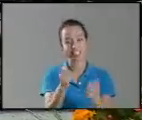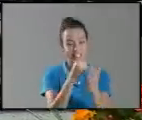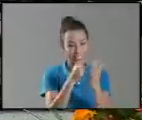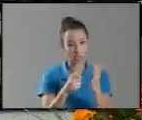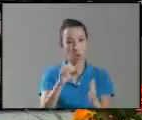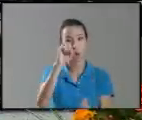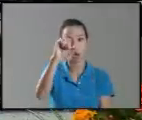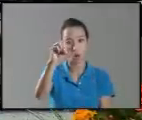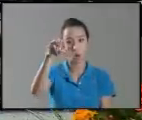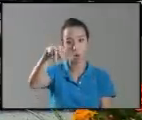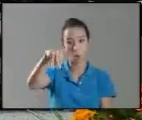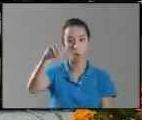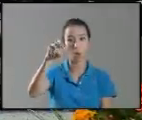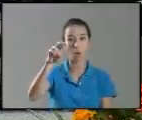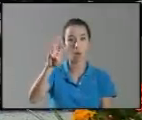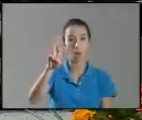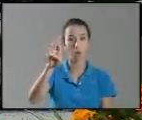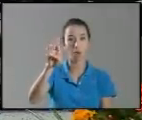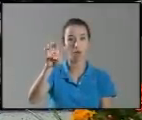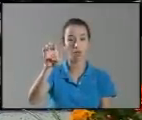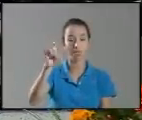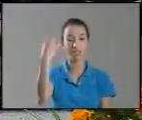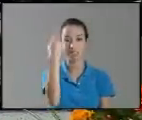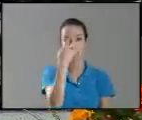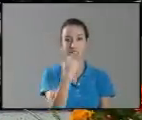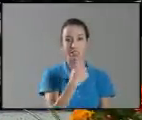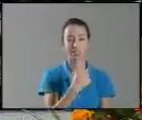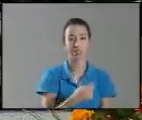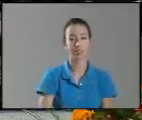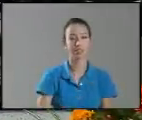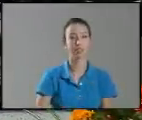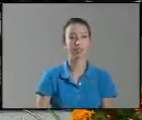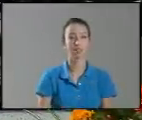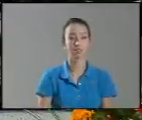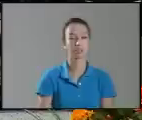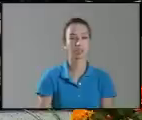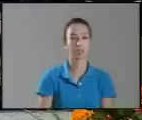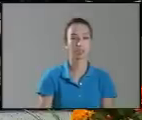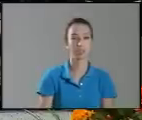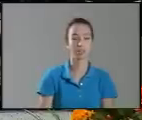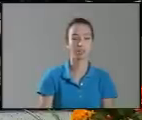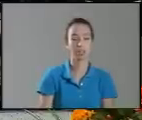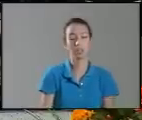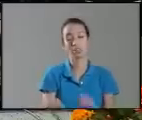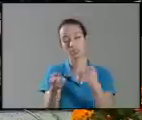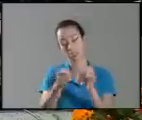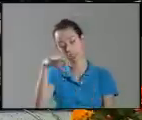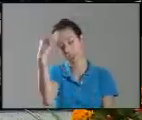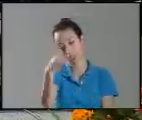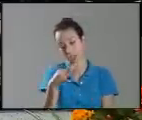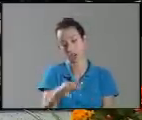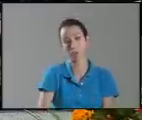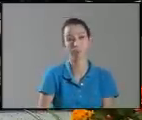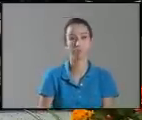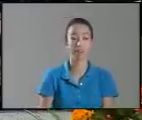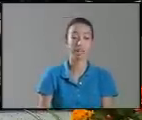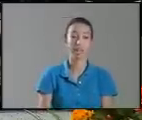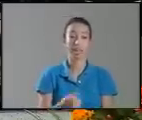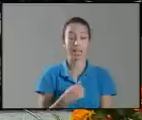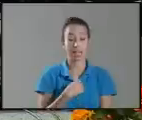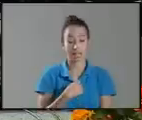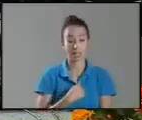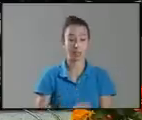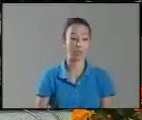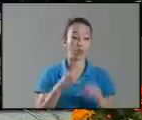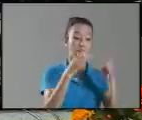los ponía con falta de ortografía, es decir, sin H. era muy sugestivo el título, pero